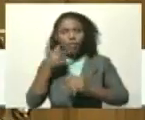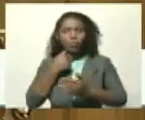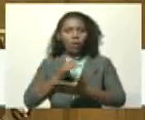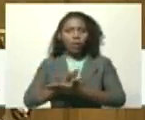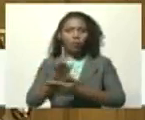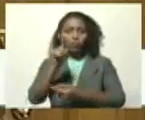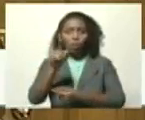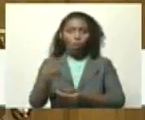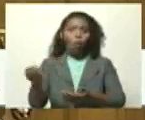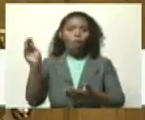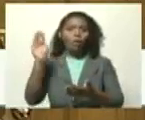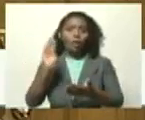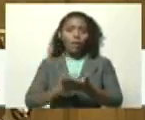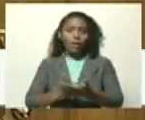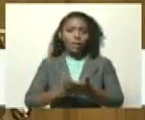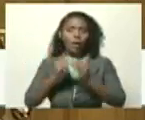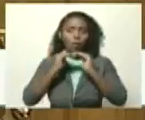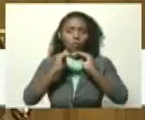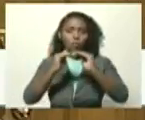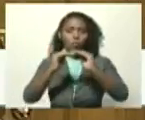devolverás del océano.